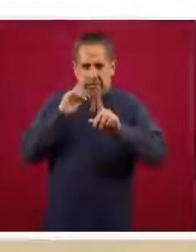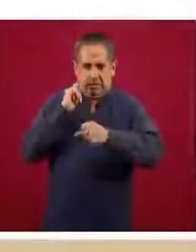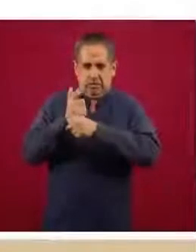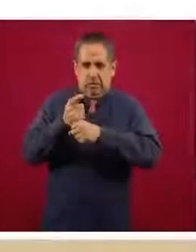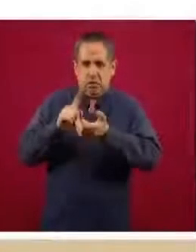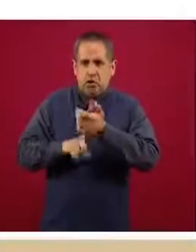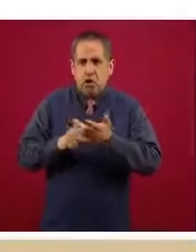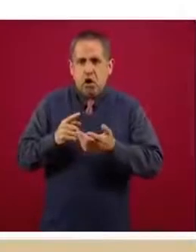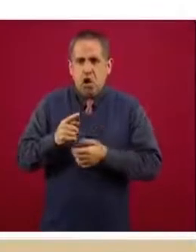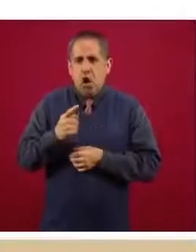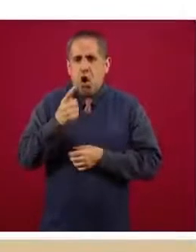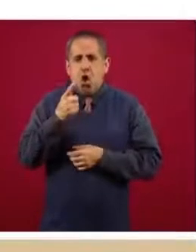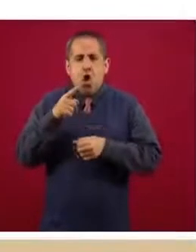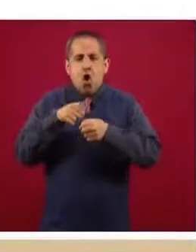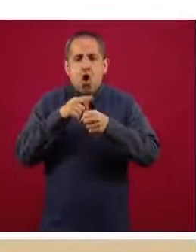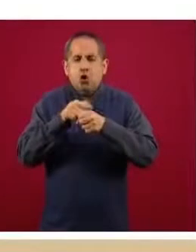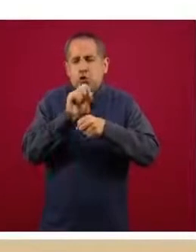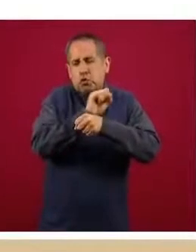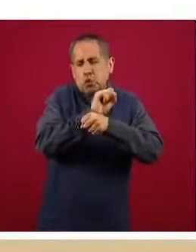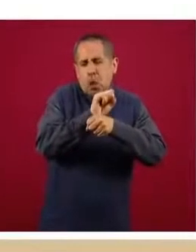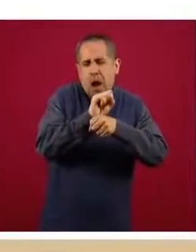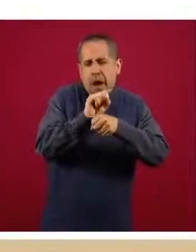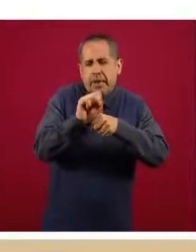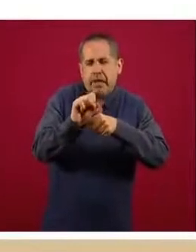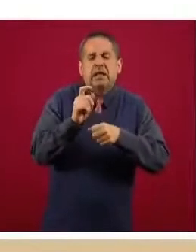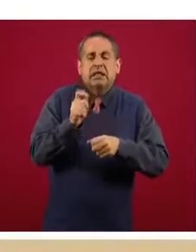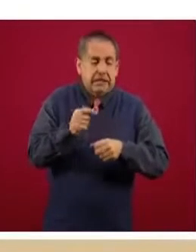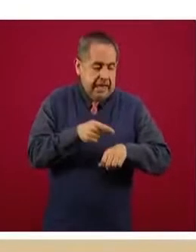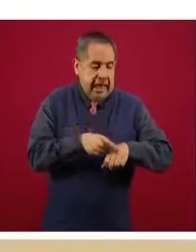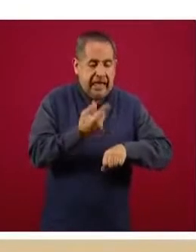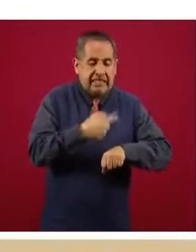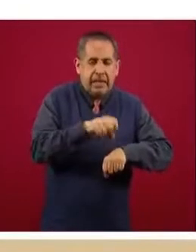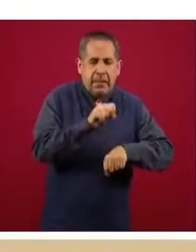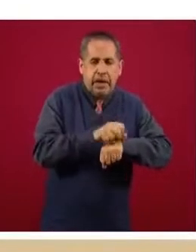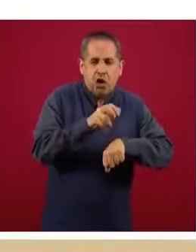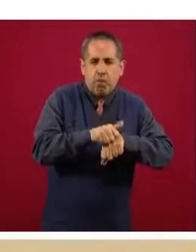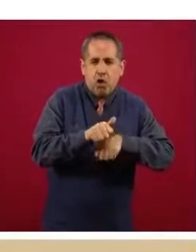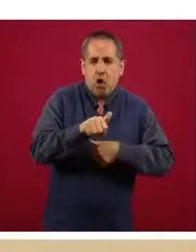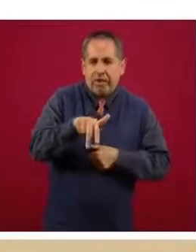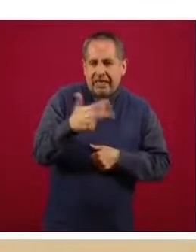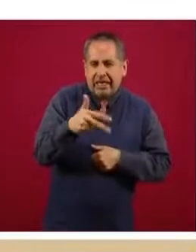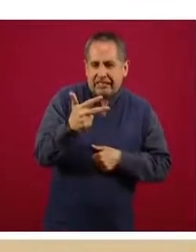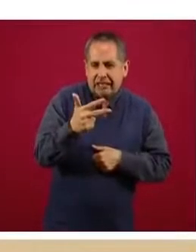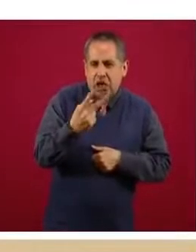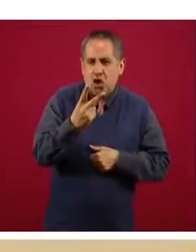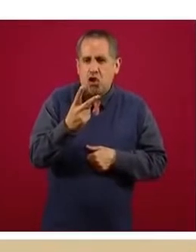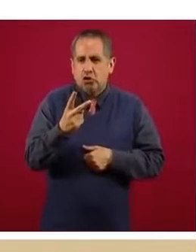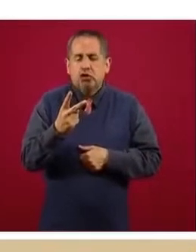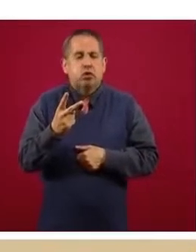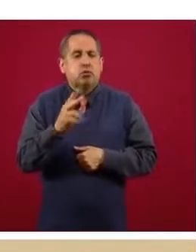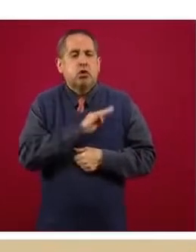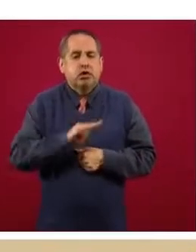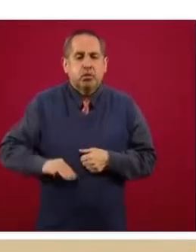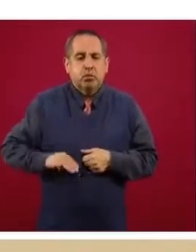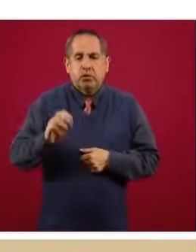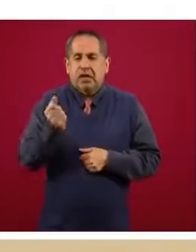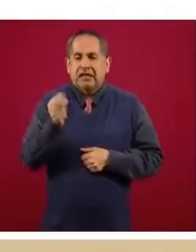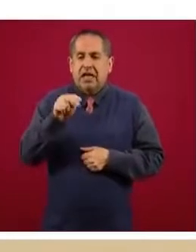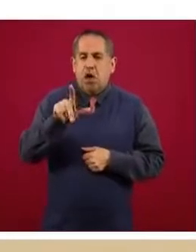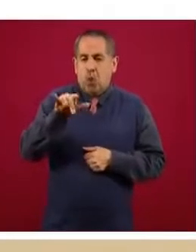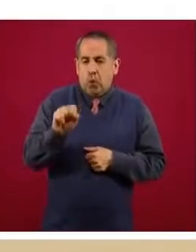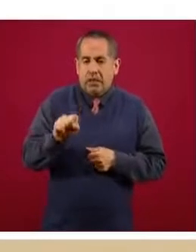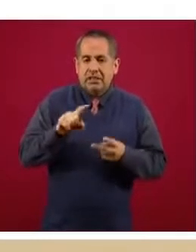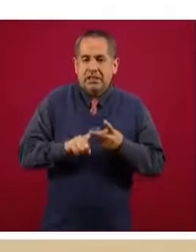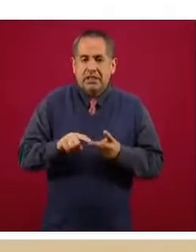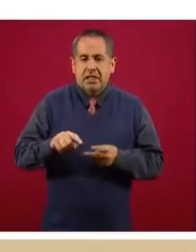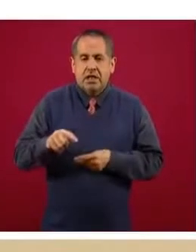los colores tenues empiezan prácticamente en la semana 13 y empiezan con dos municipios, San Luis Río Colorado y